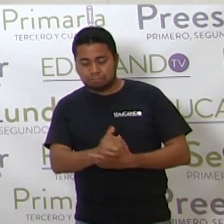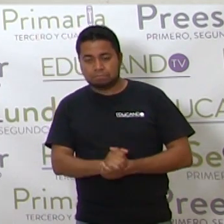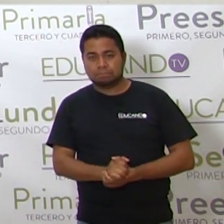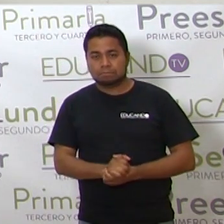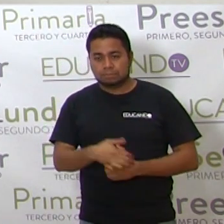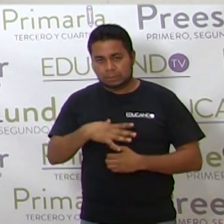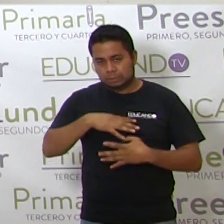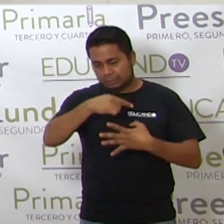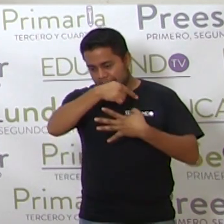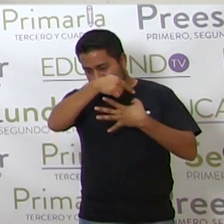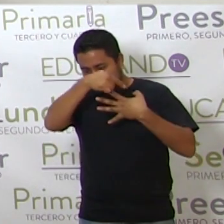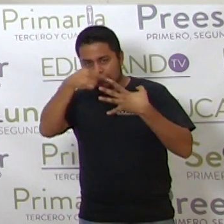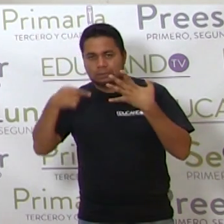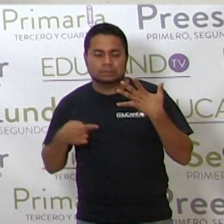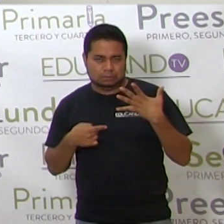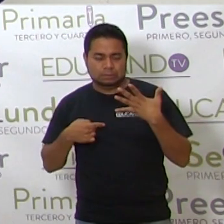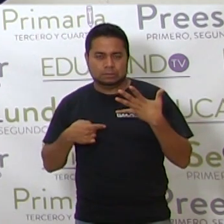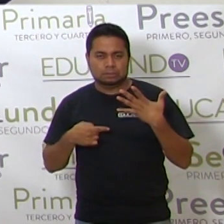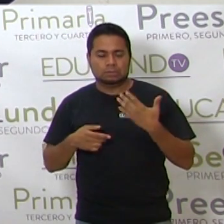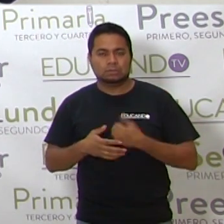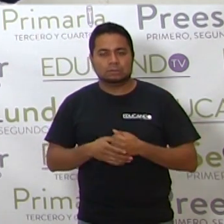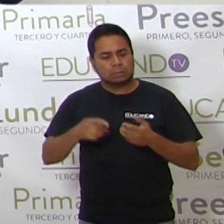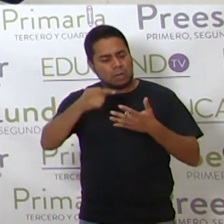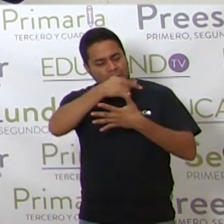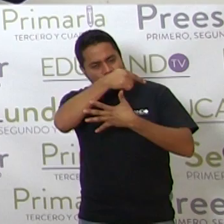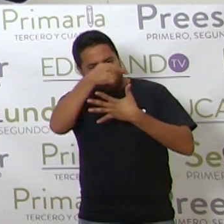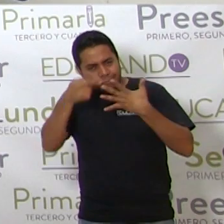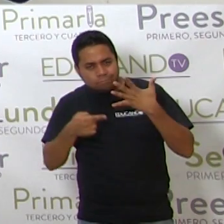elementos bien elementos